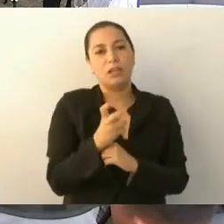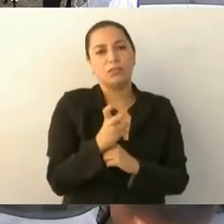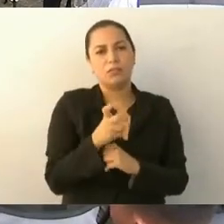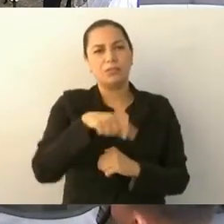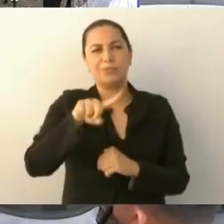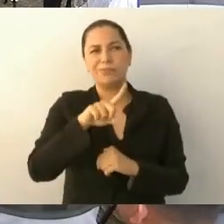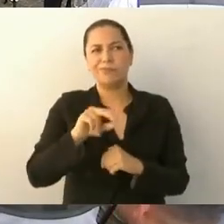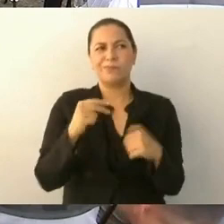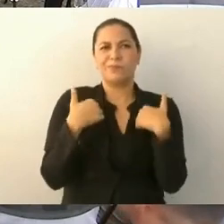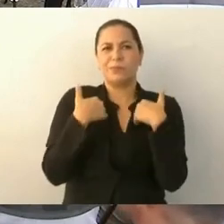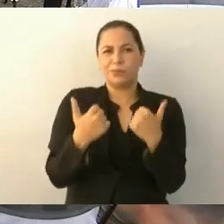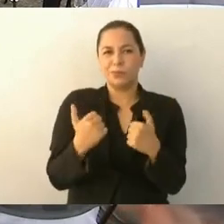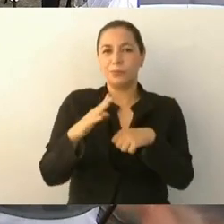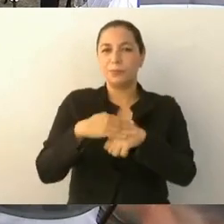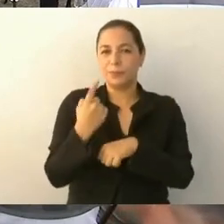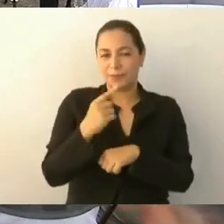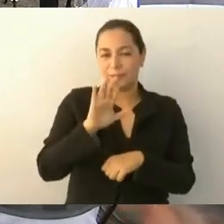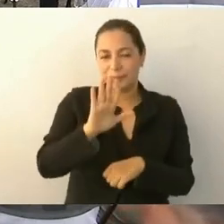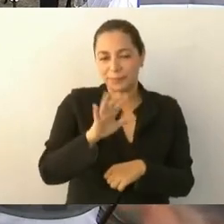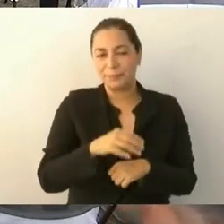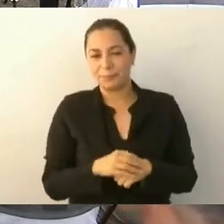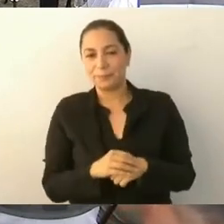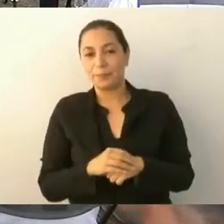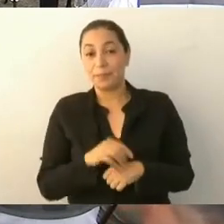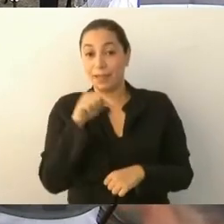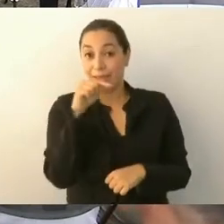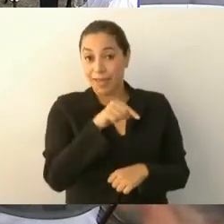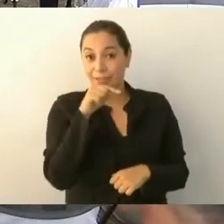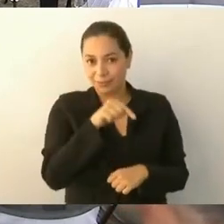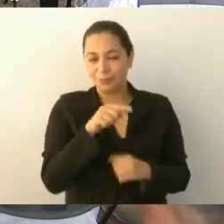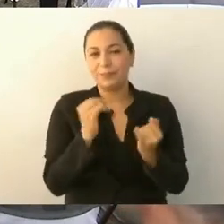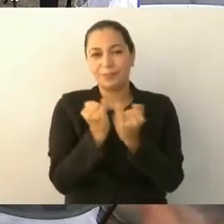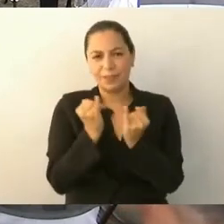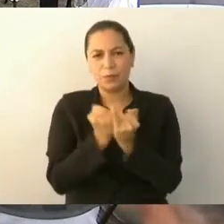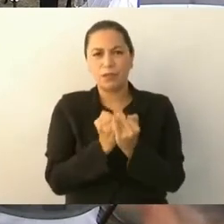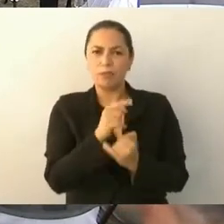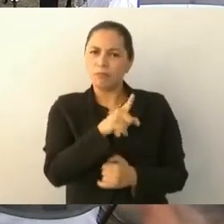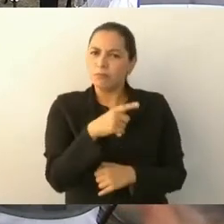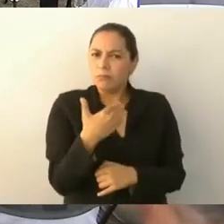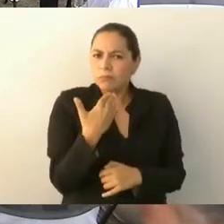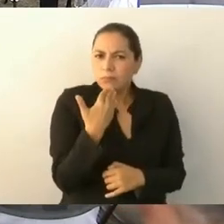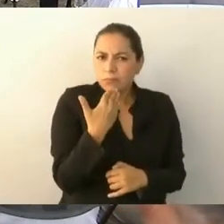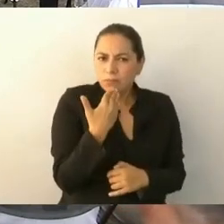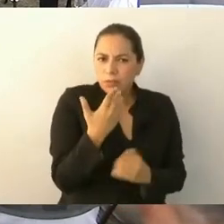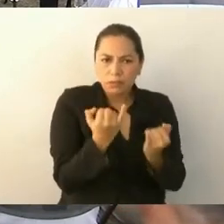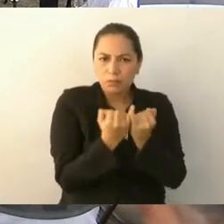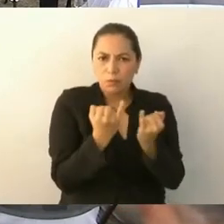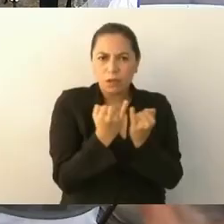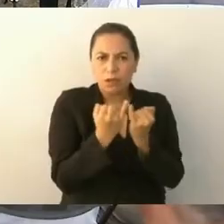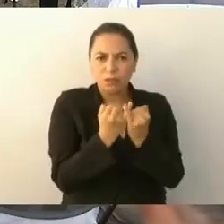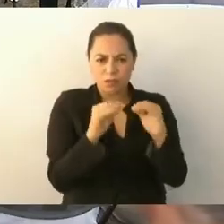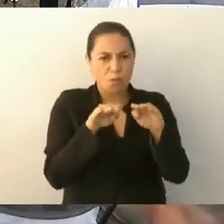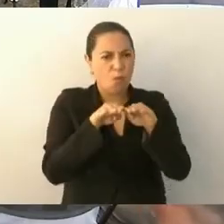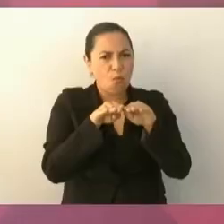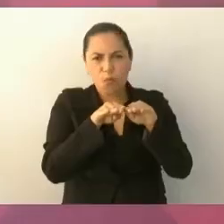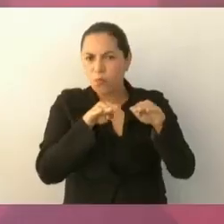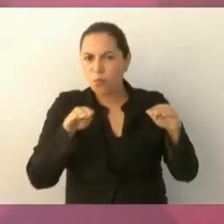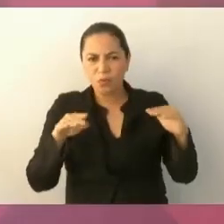creen? Ahora les está yendo también muy bien a los de arriba, a todos.